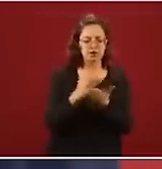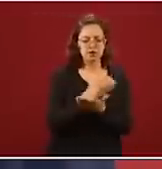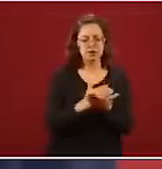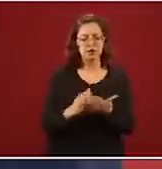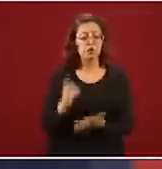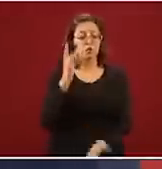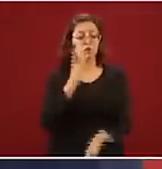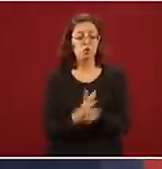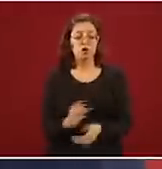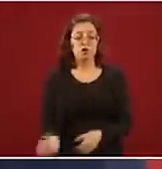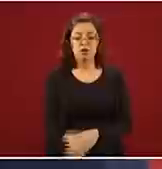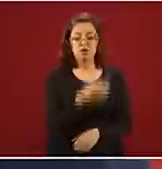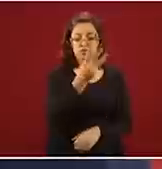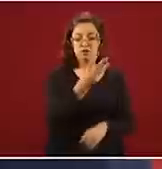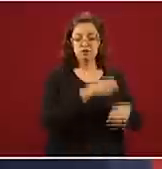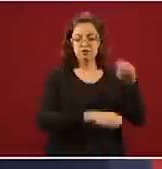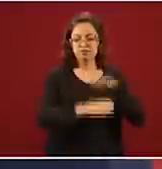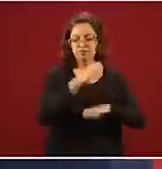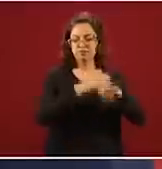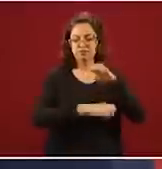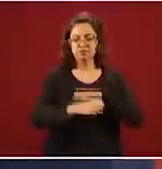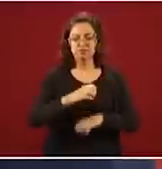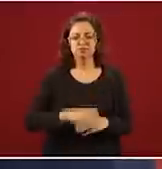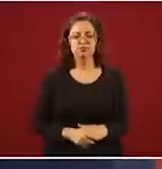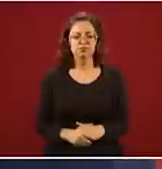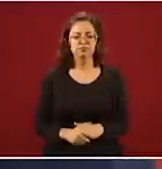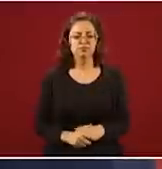tres empresas